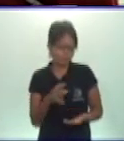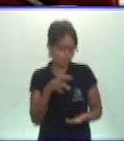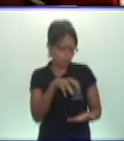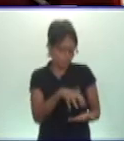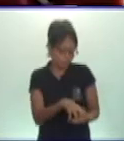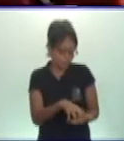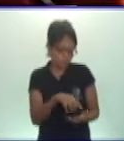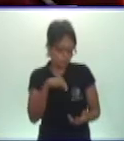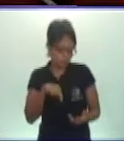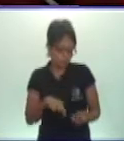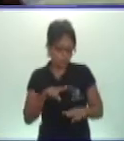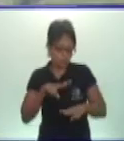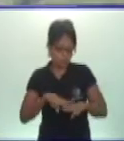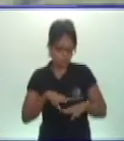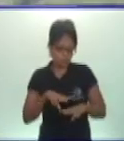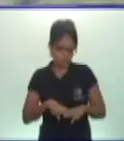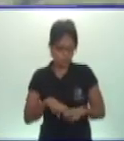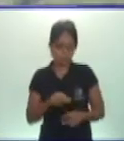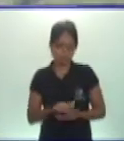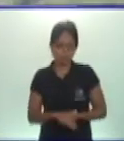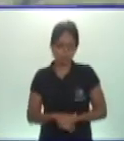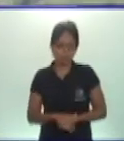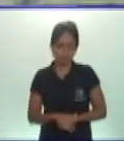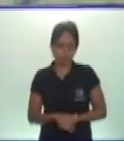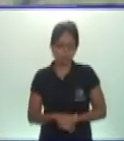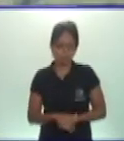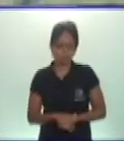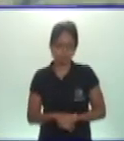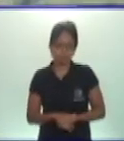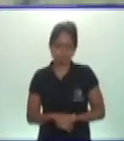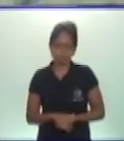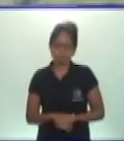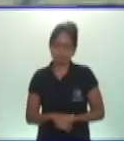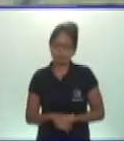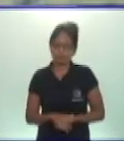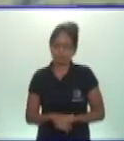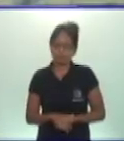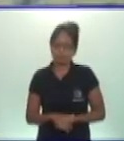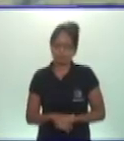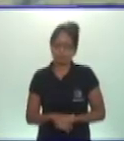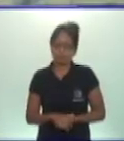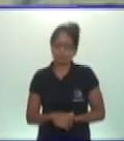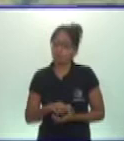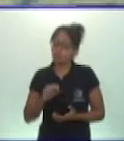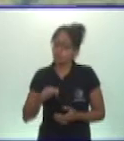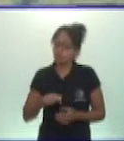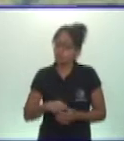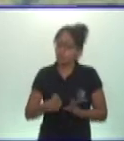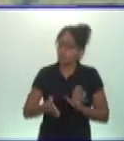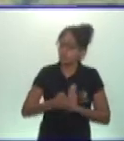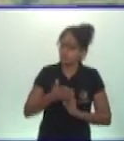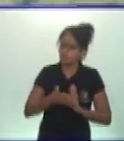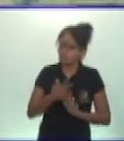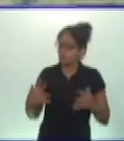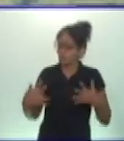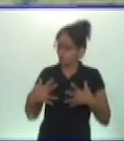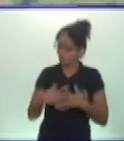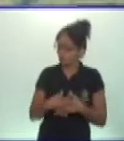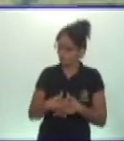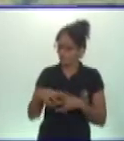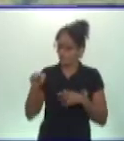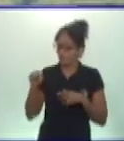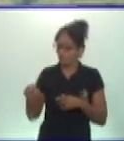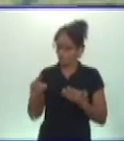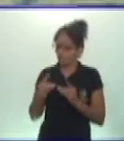la capital de la República. Y que hoy día la institución de la construcción que está vinculada a la oficina de Eusebio Leal